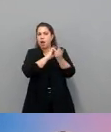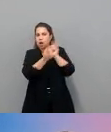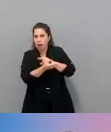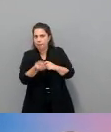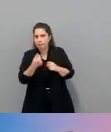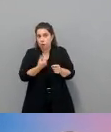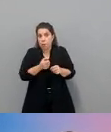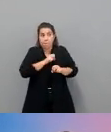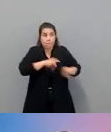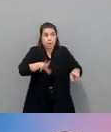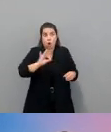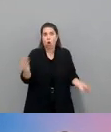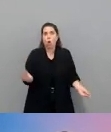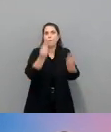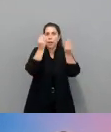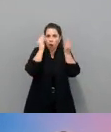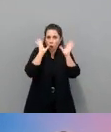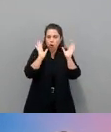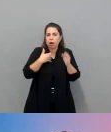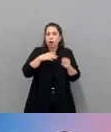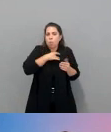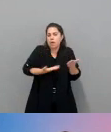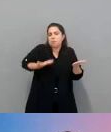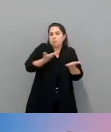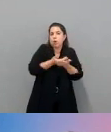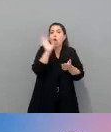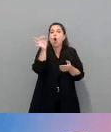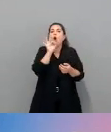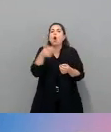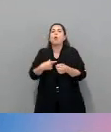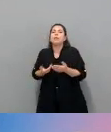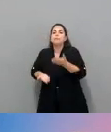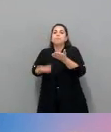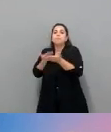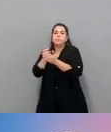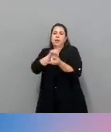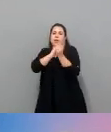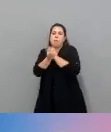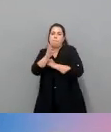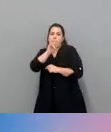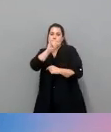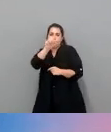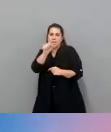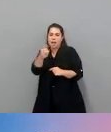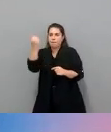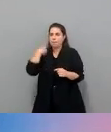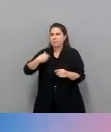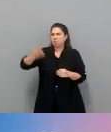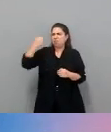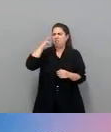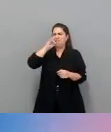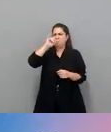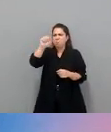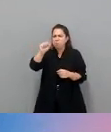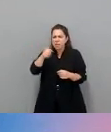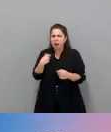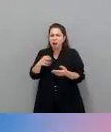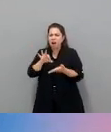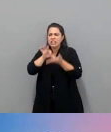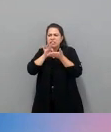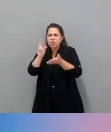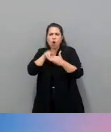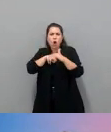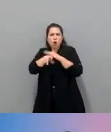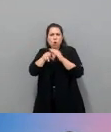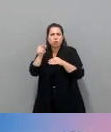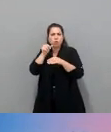peor, igual que solicitar un cambio de PIA cuando el PIA que tenemos asignado, un servicio, un recurso económico,